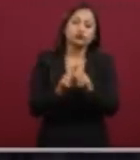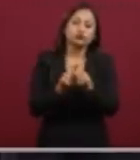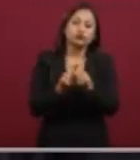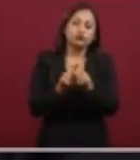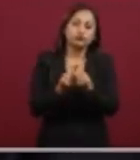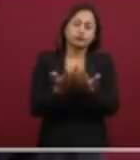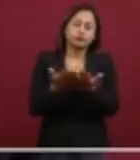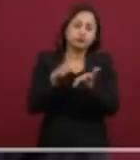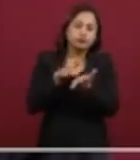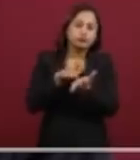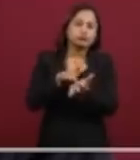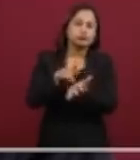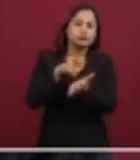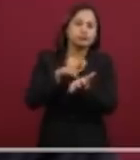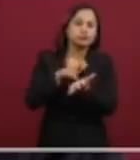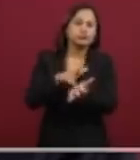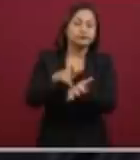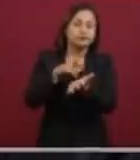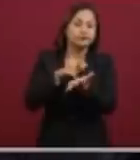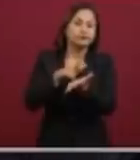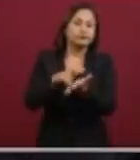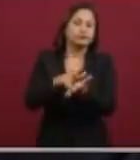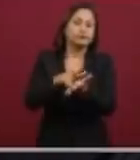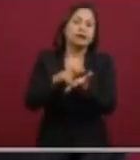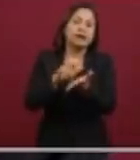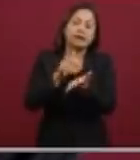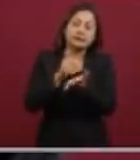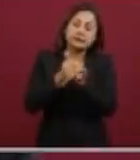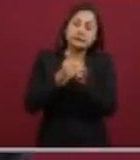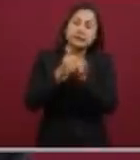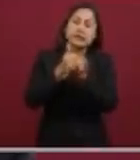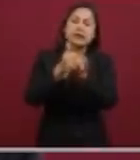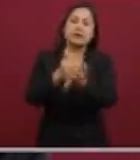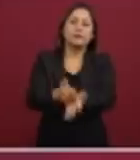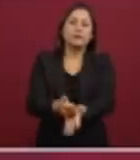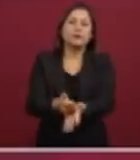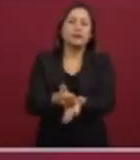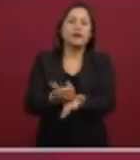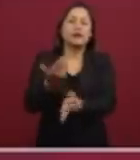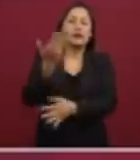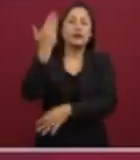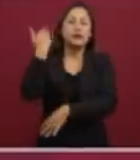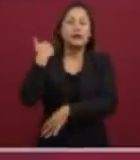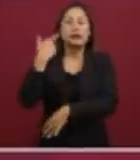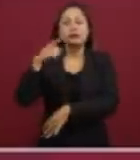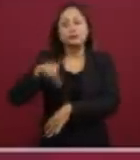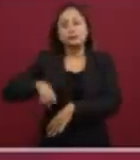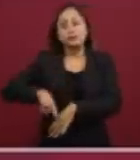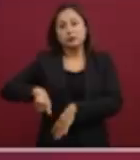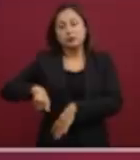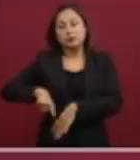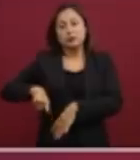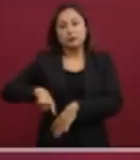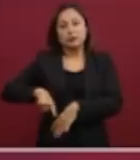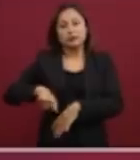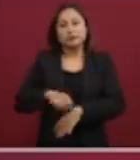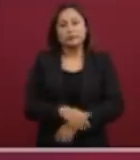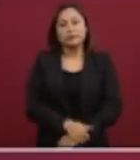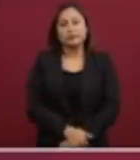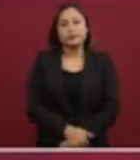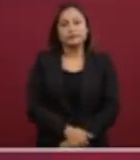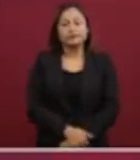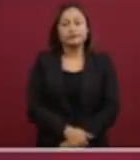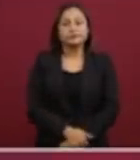elefante reumático y mañoso que era